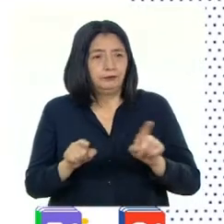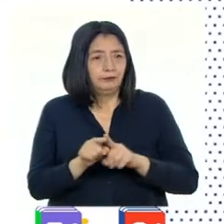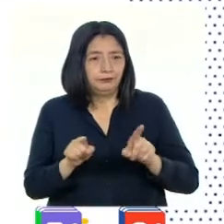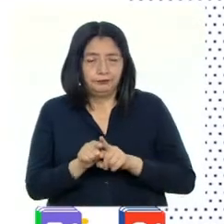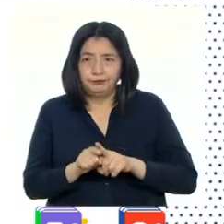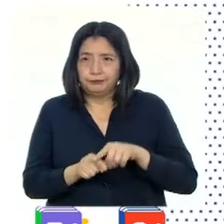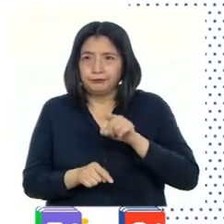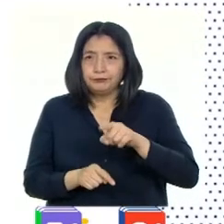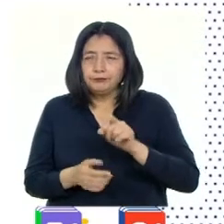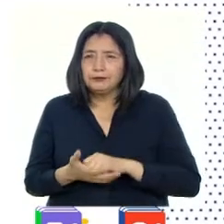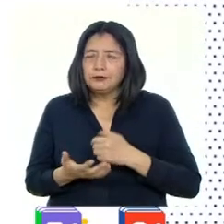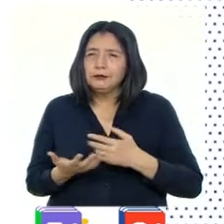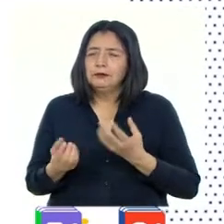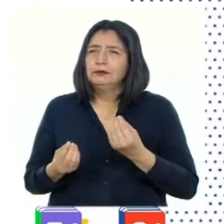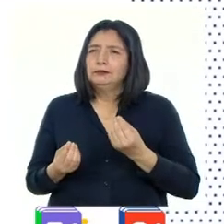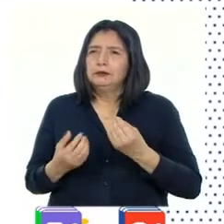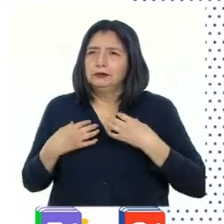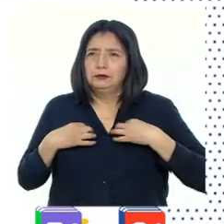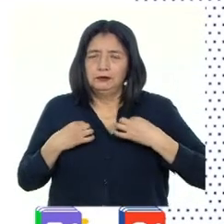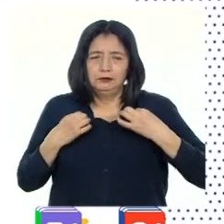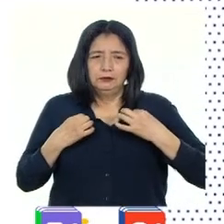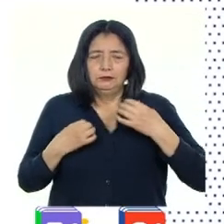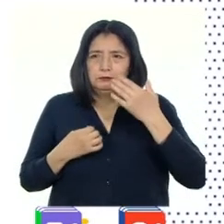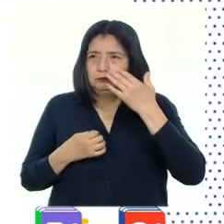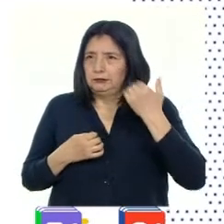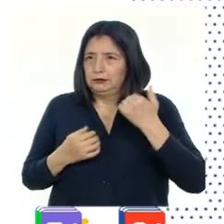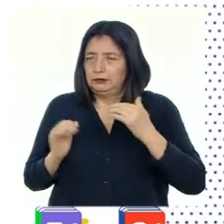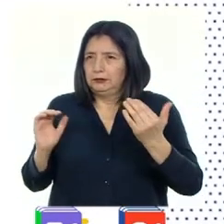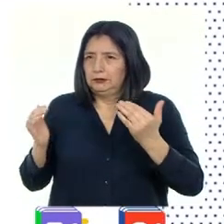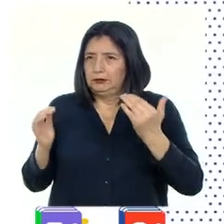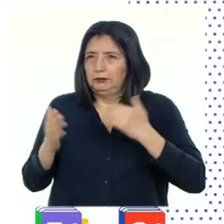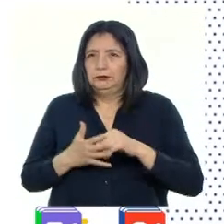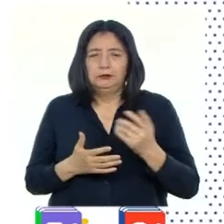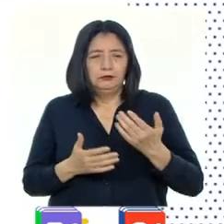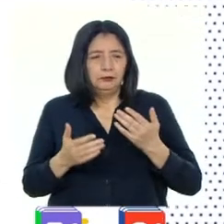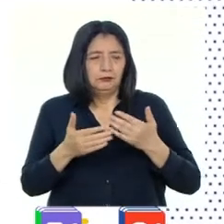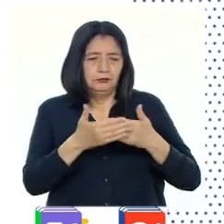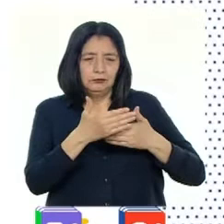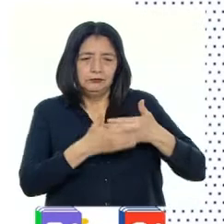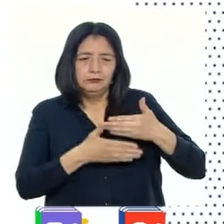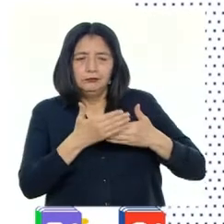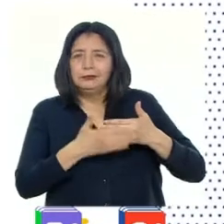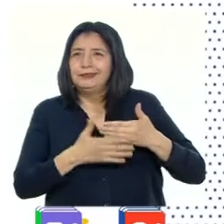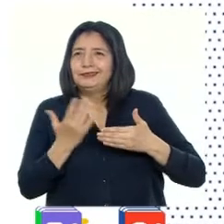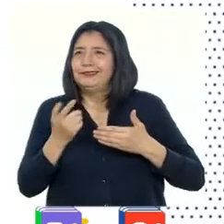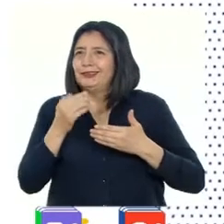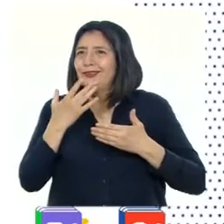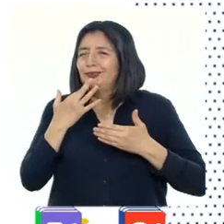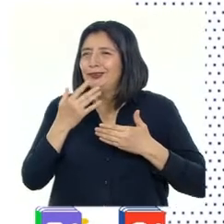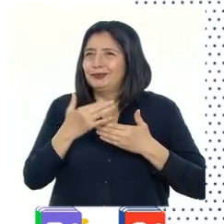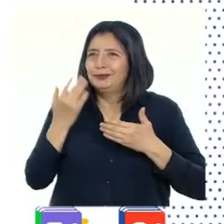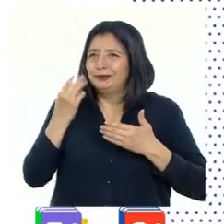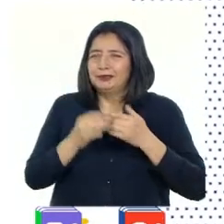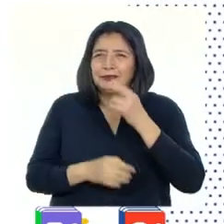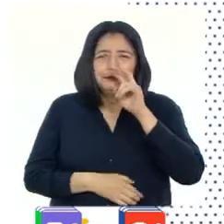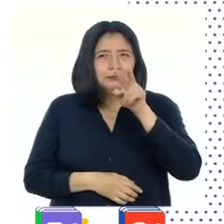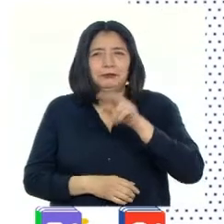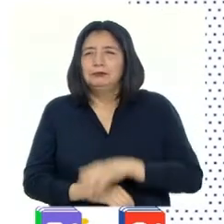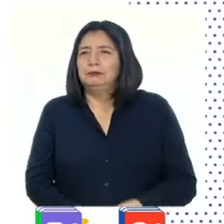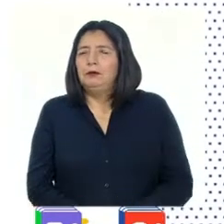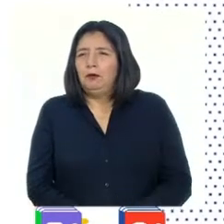los personajes resaltan porque la ropa es blanca y contrasta con el fondo del retablo en turquesa y marrón. ¿Qué más